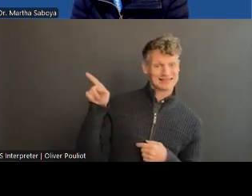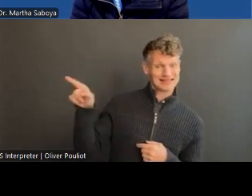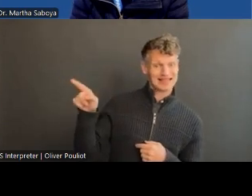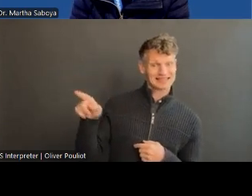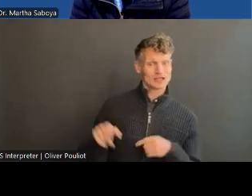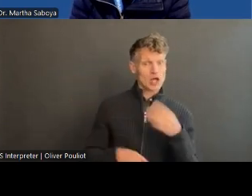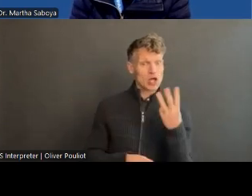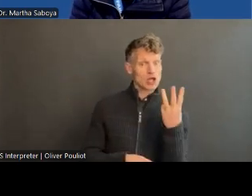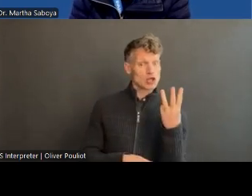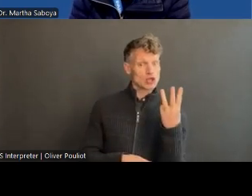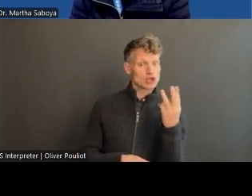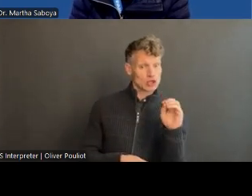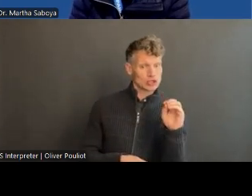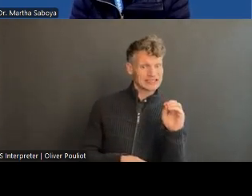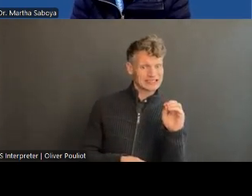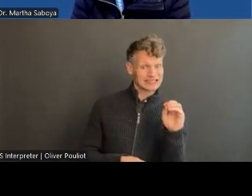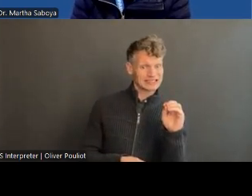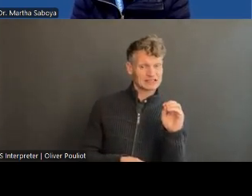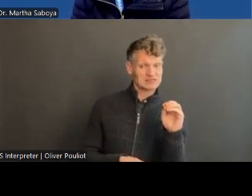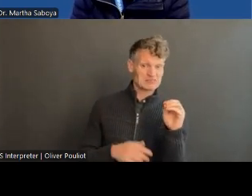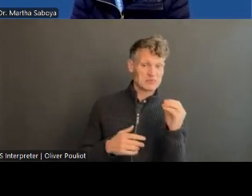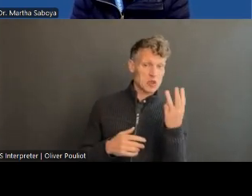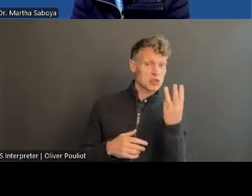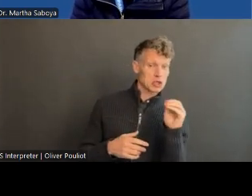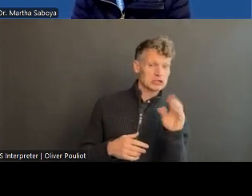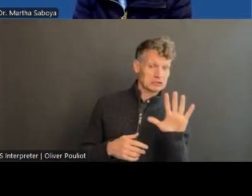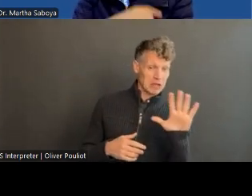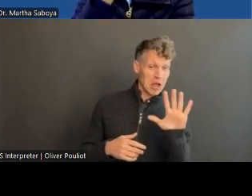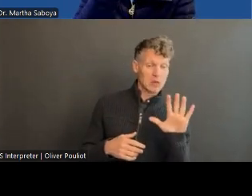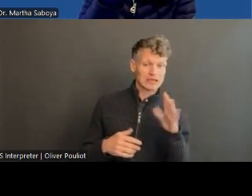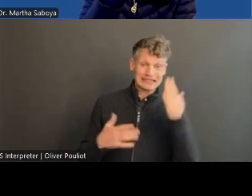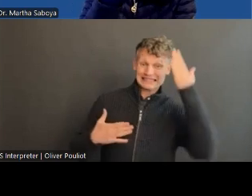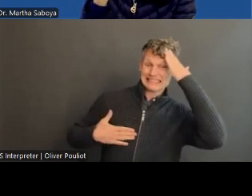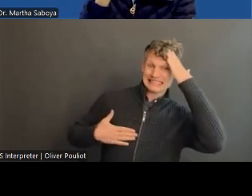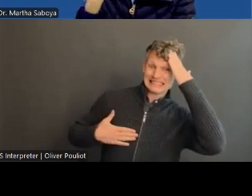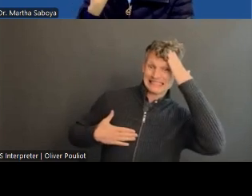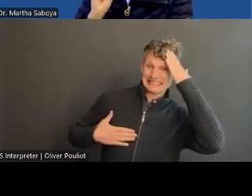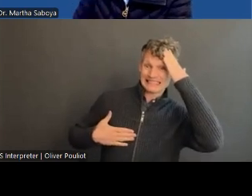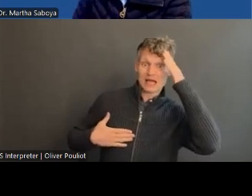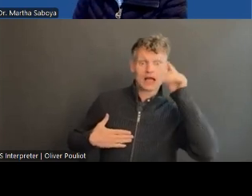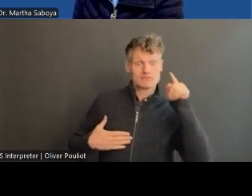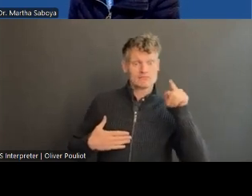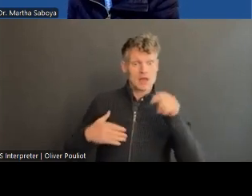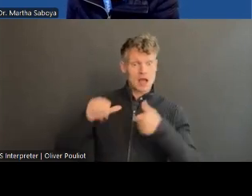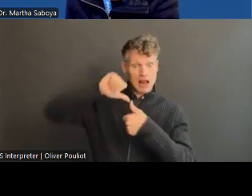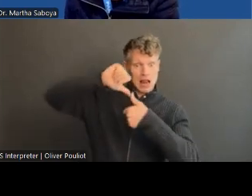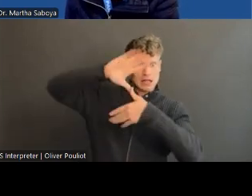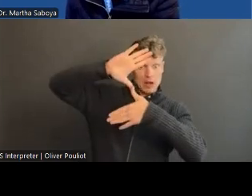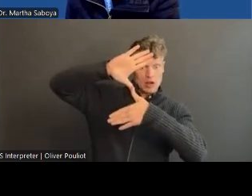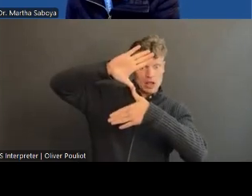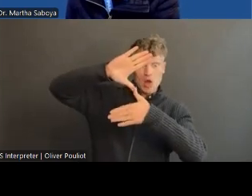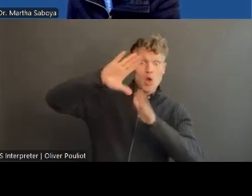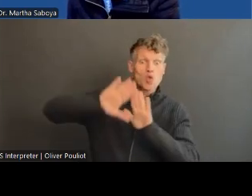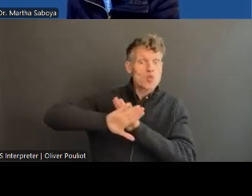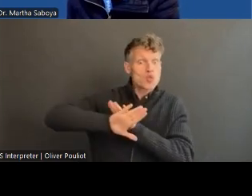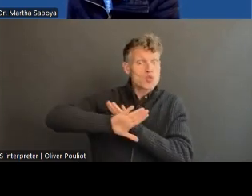30 padecimientos de algunos, pues, que todavía no se alcanza la eliminación que queremos. Verán ustedes